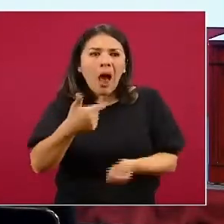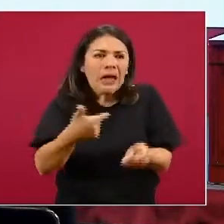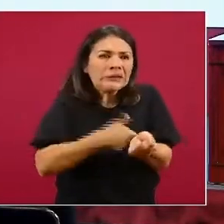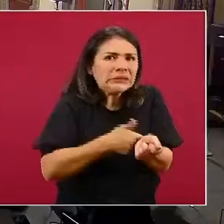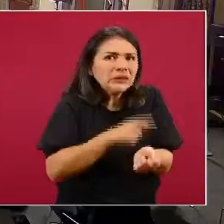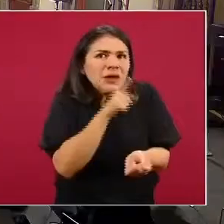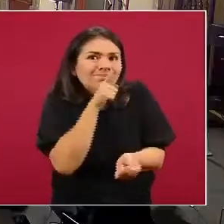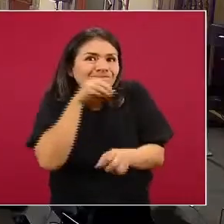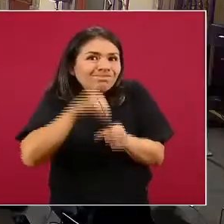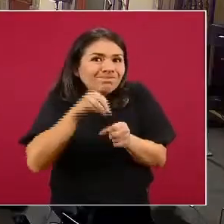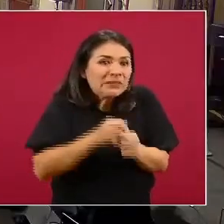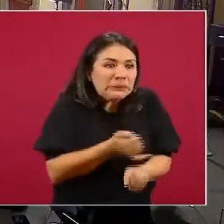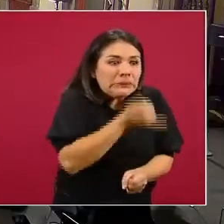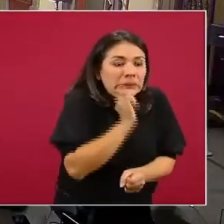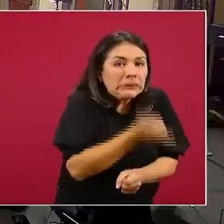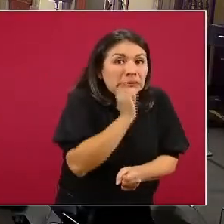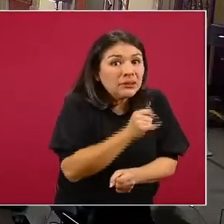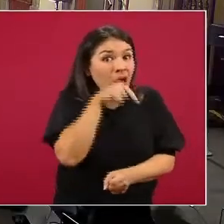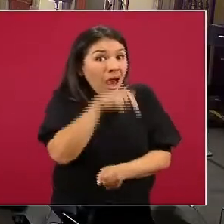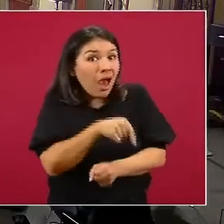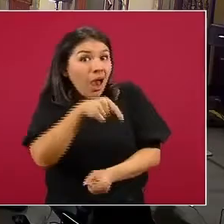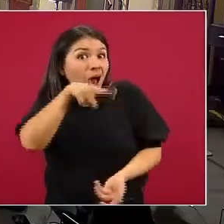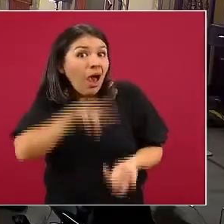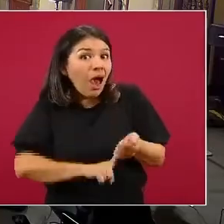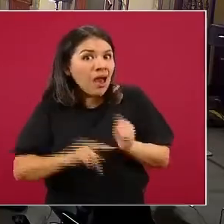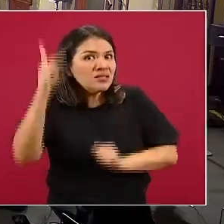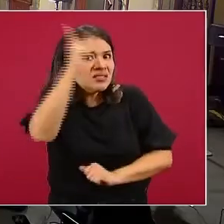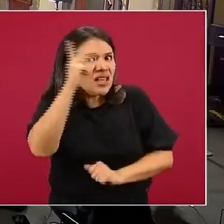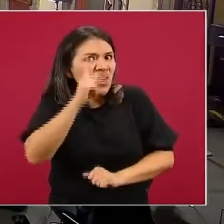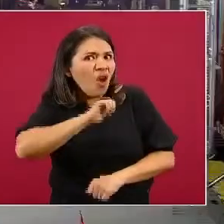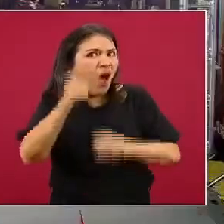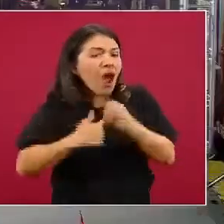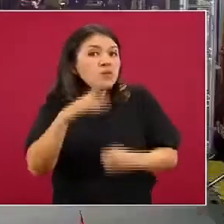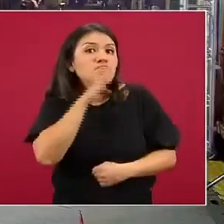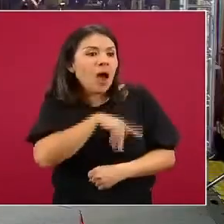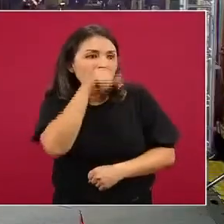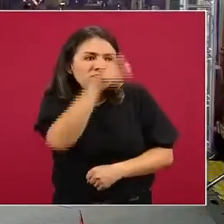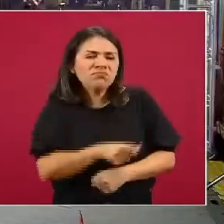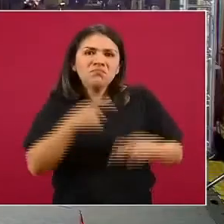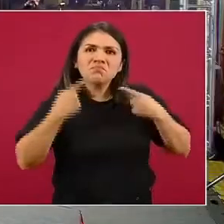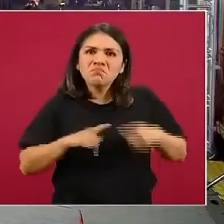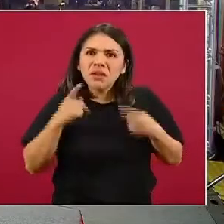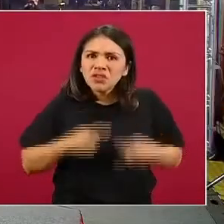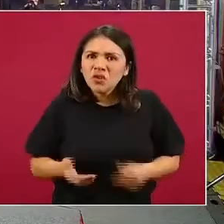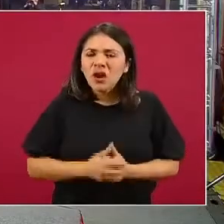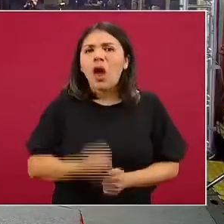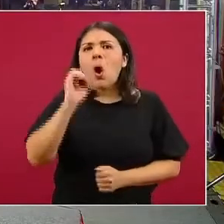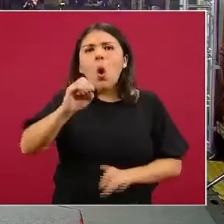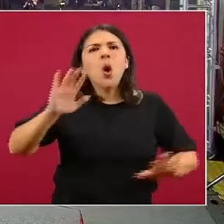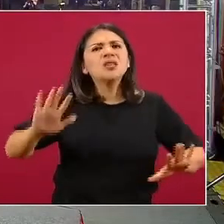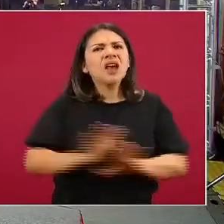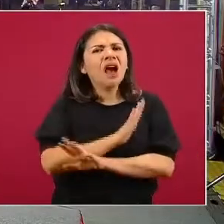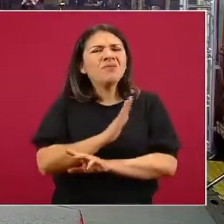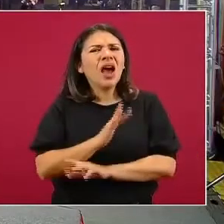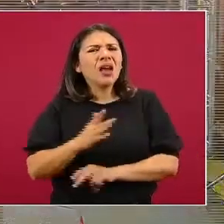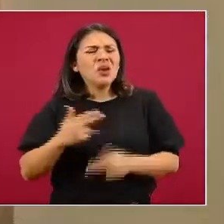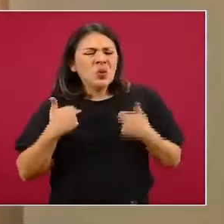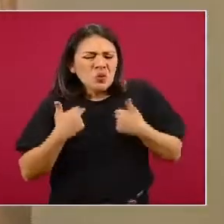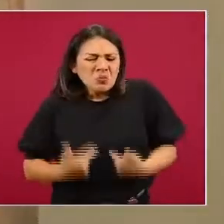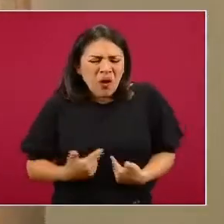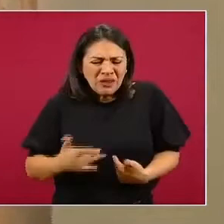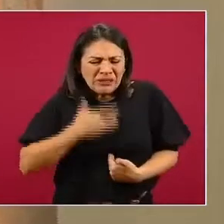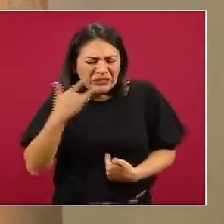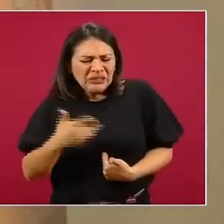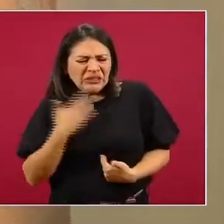o en secreto, esto tiene muchas implicaciones psicológicas en el individuo. Los cambios marcados de humor, ya